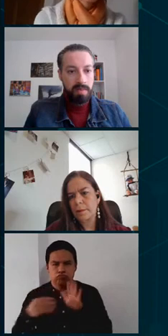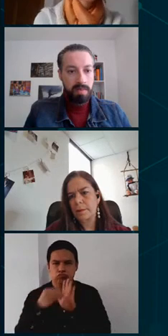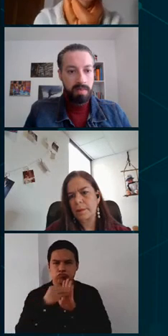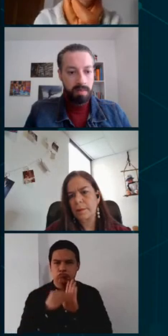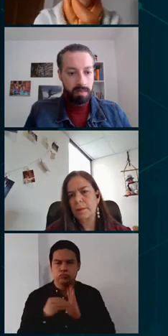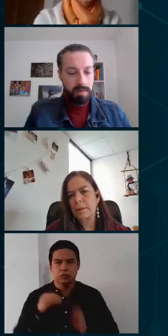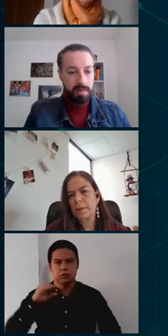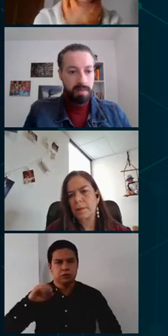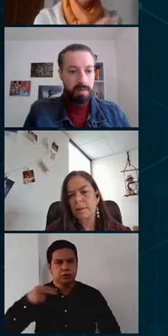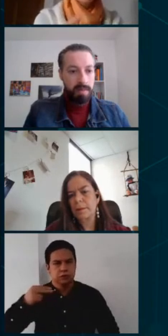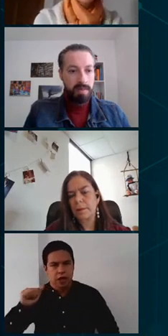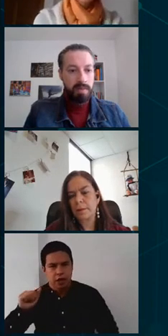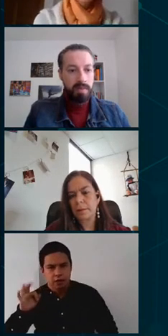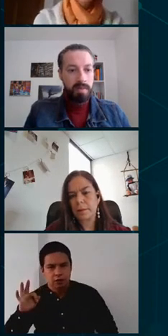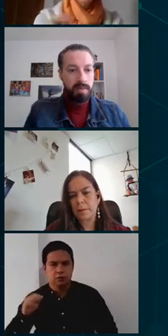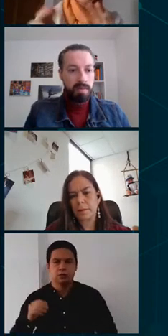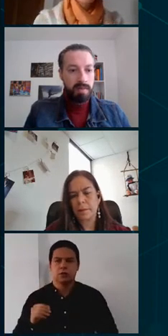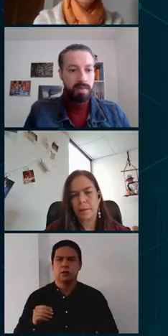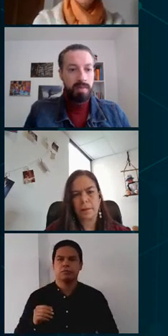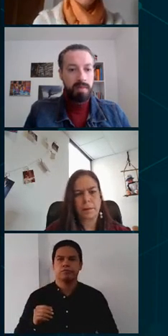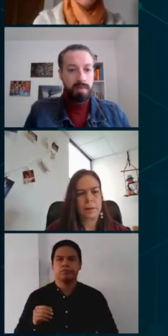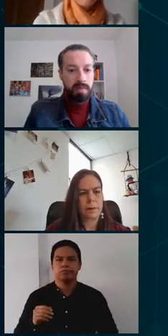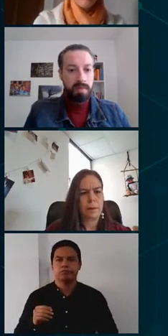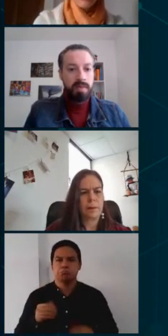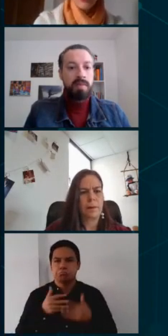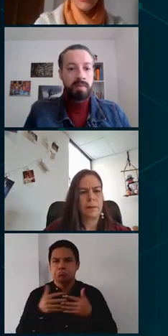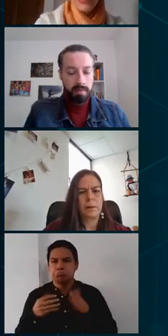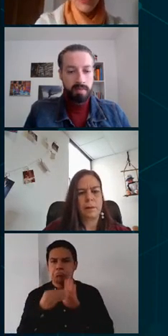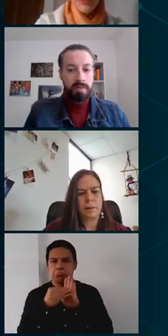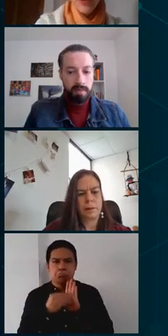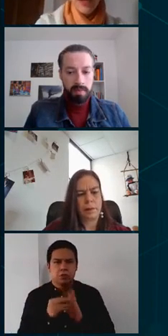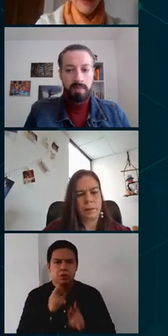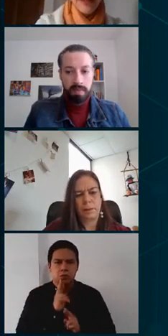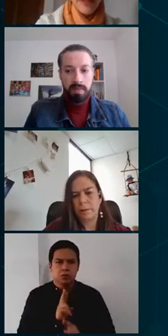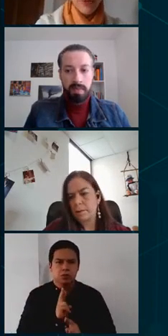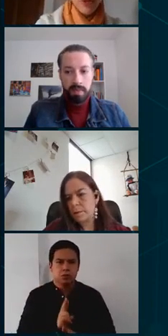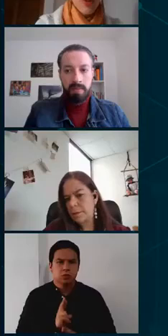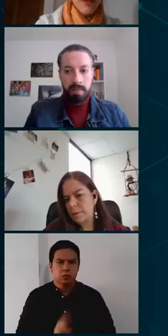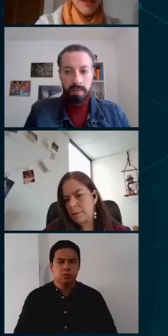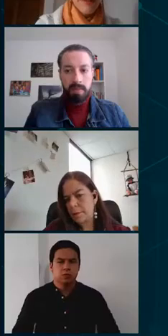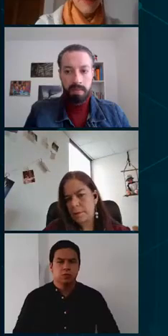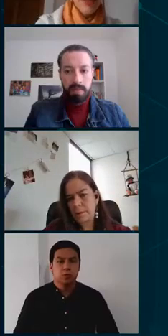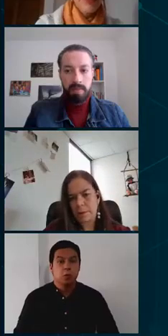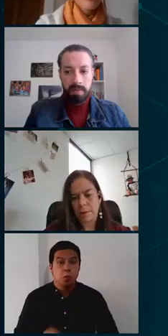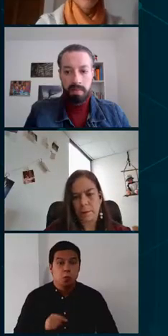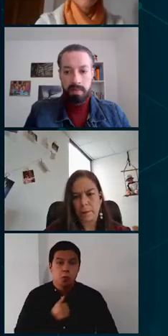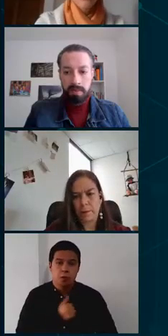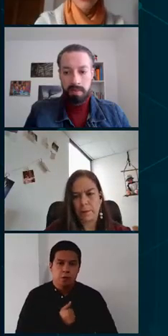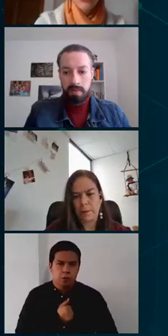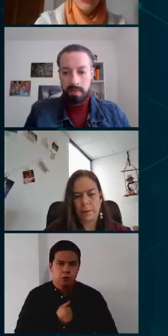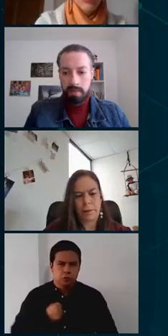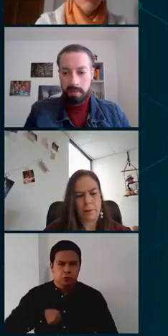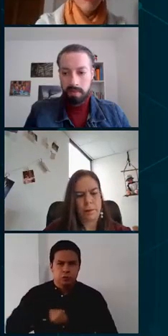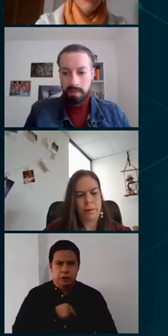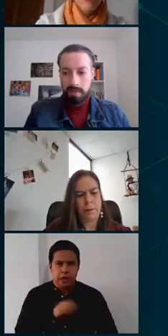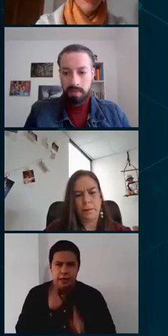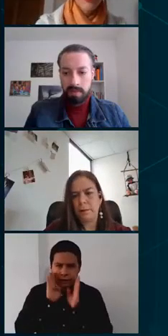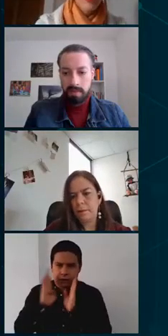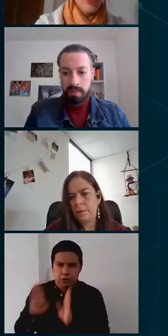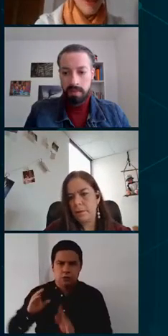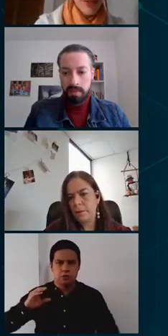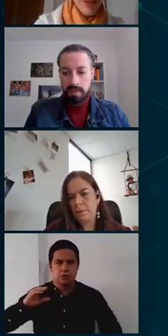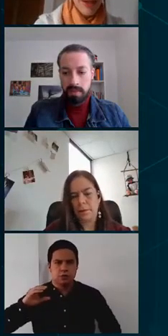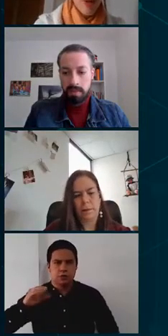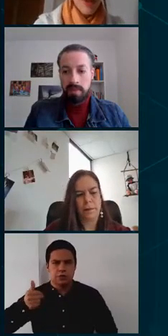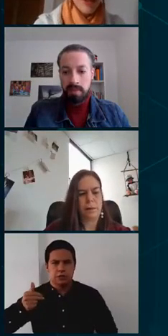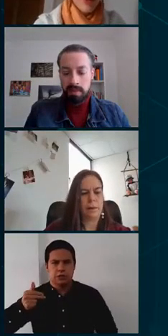de pronto yo hablo y veo la presentación, contestemos comentarios que puedan aparecer pues como en el chat de pronto de